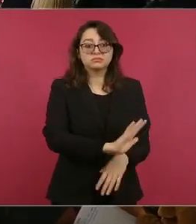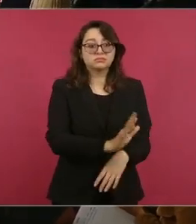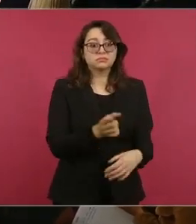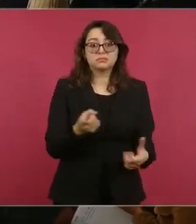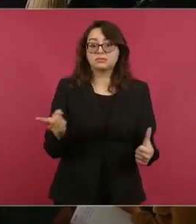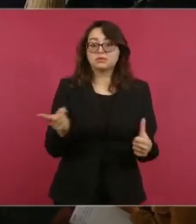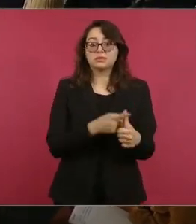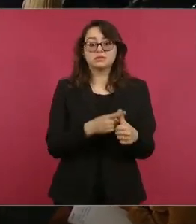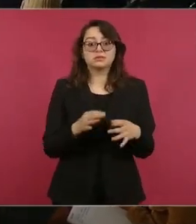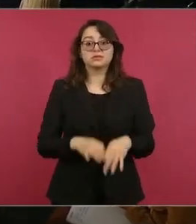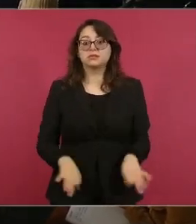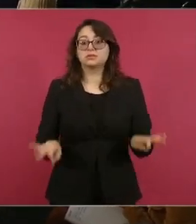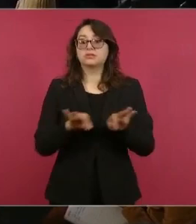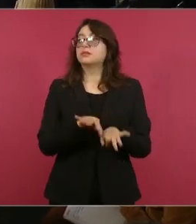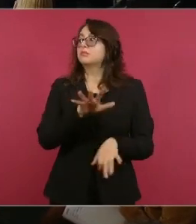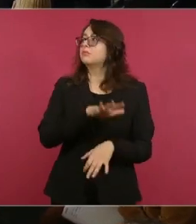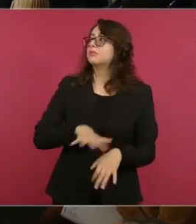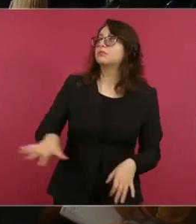Es decir, no procede